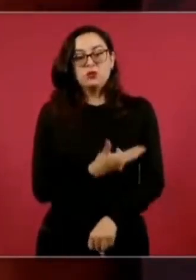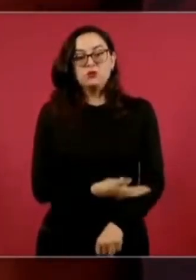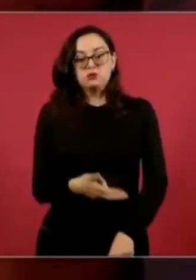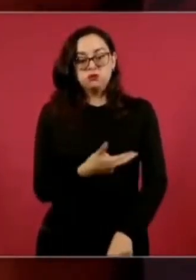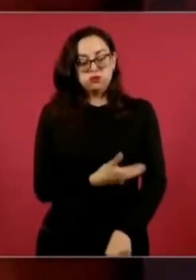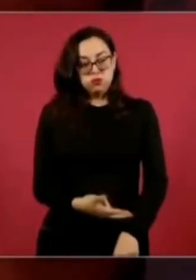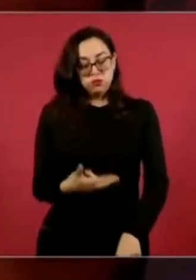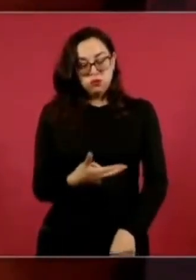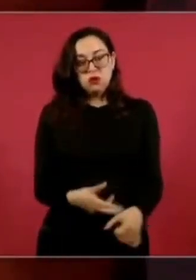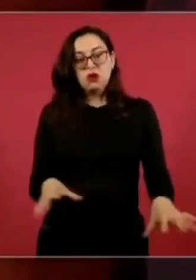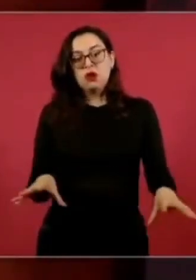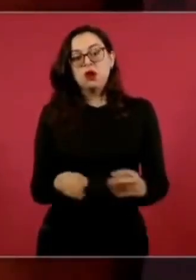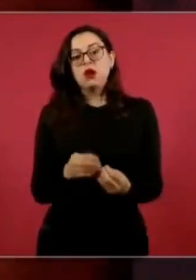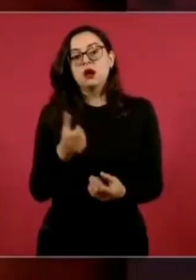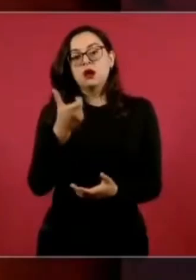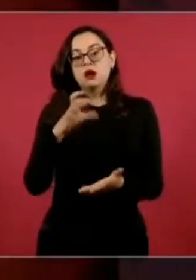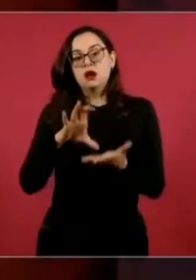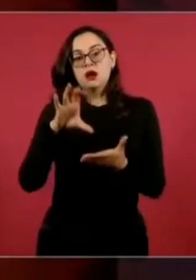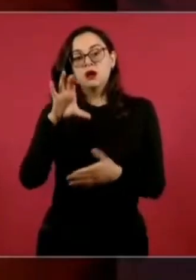lleva